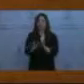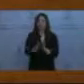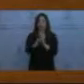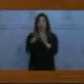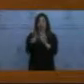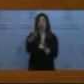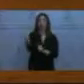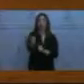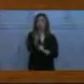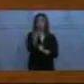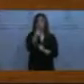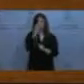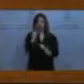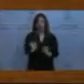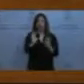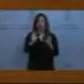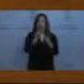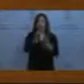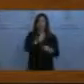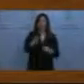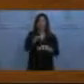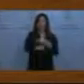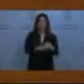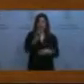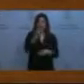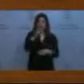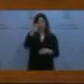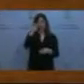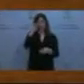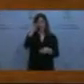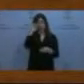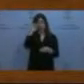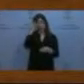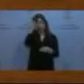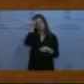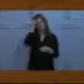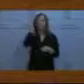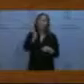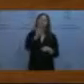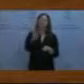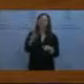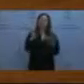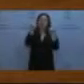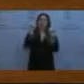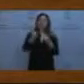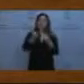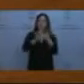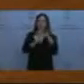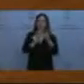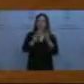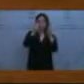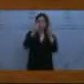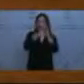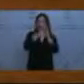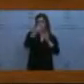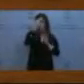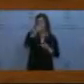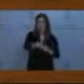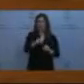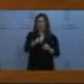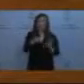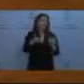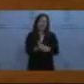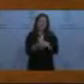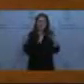un grupo de personas y las va a hacer con un, bueno, pues, con un especialista en la materia. Eso yo creo que es parte de la normalidad.